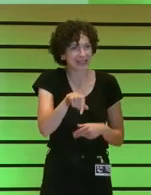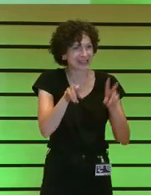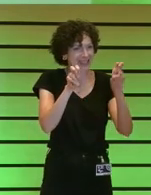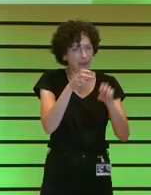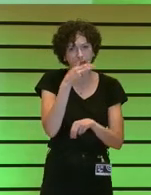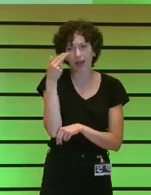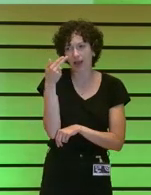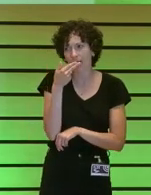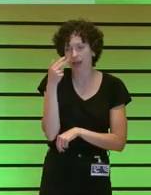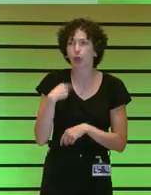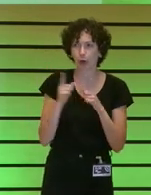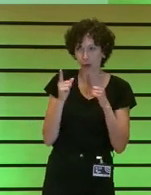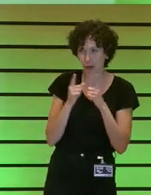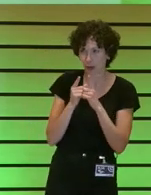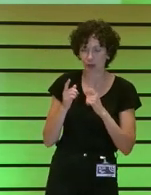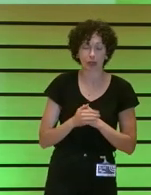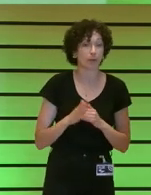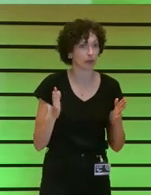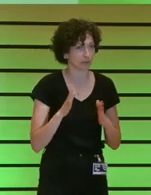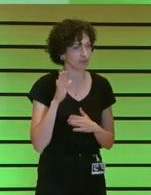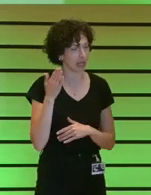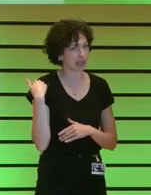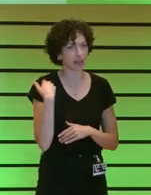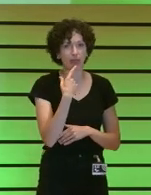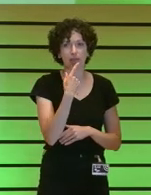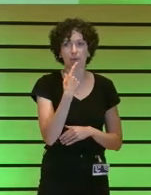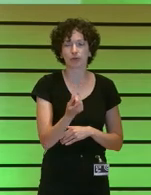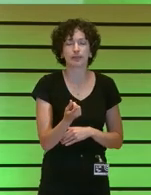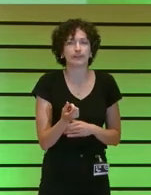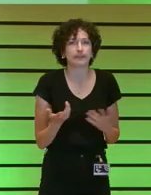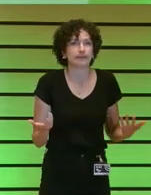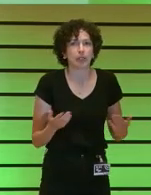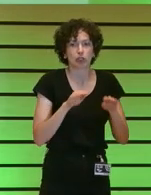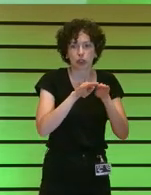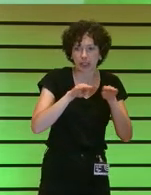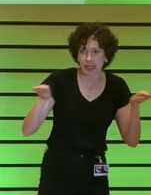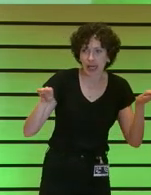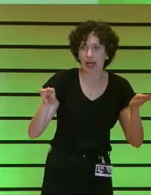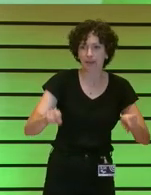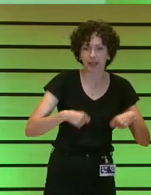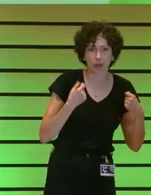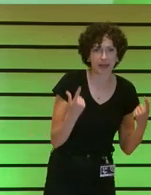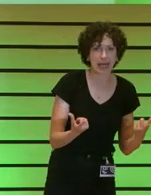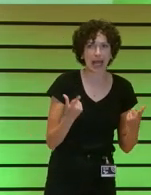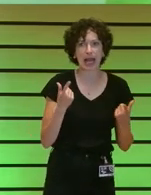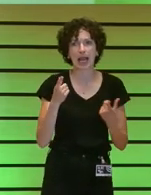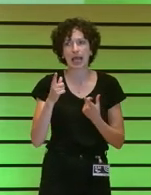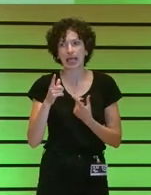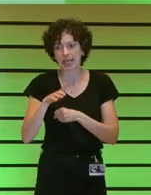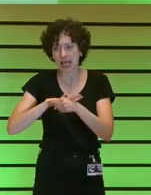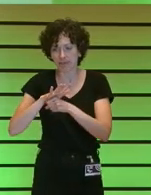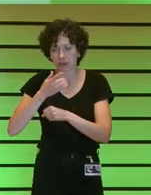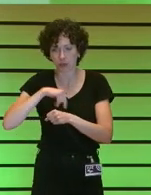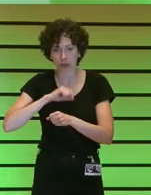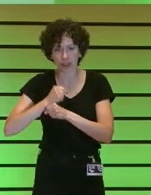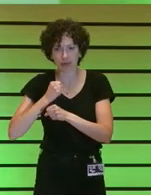muy interesante comentábamos antes que a veces no sabemos muy bien cómo encajar sostenibilidad medioambiental con nuestro ámbito